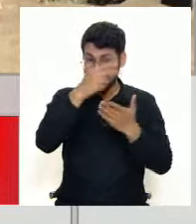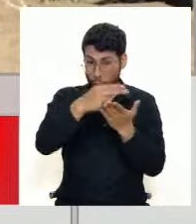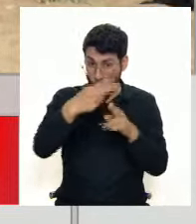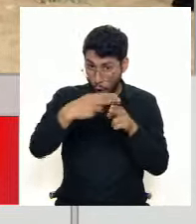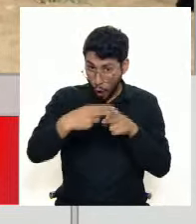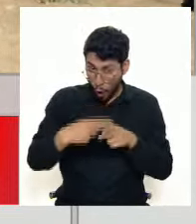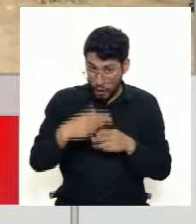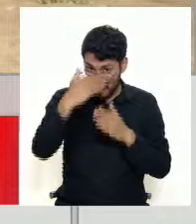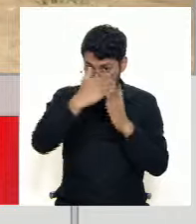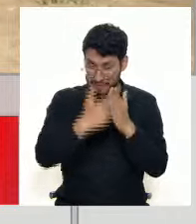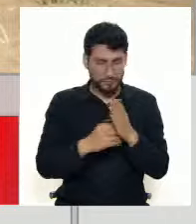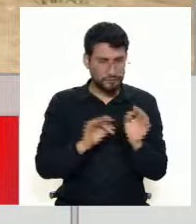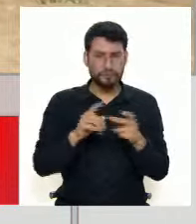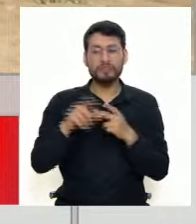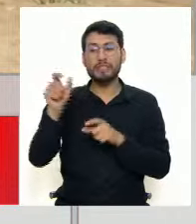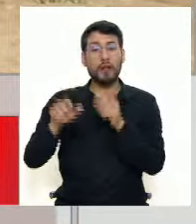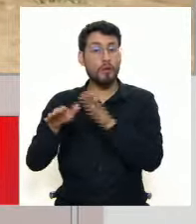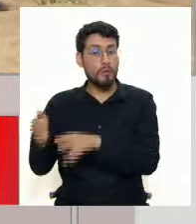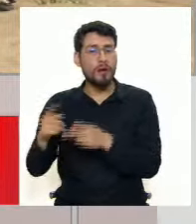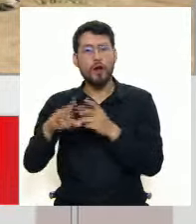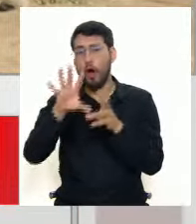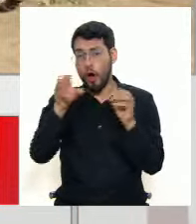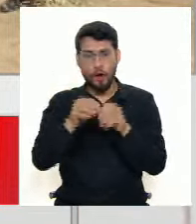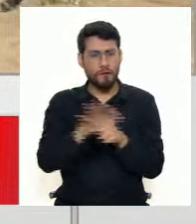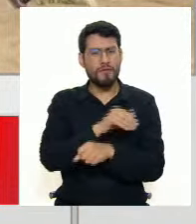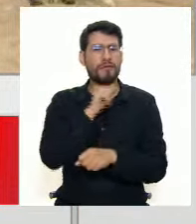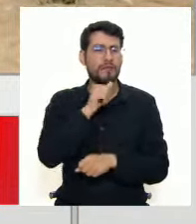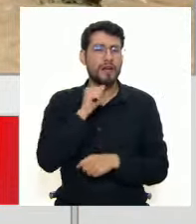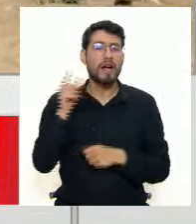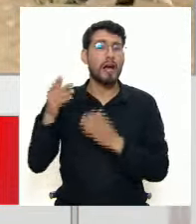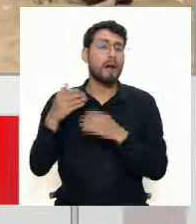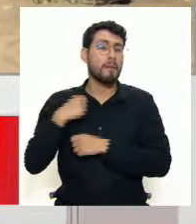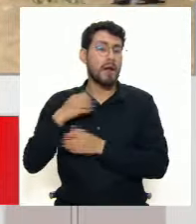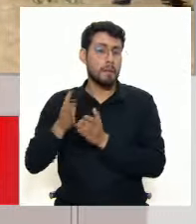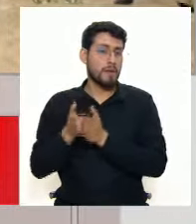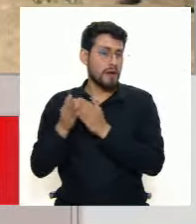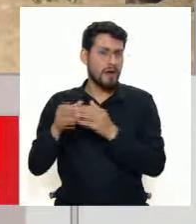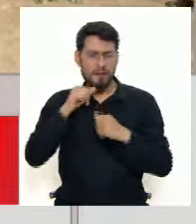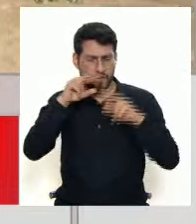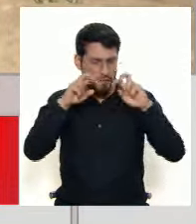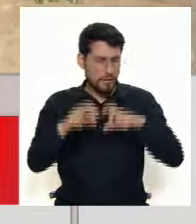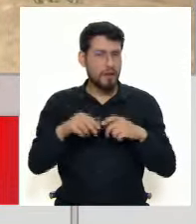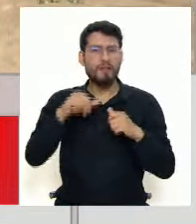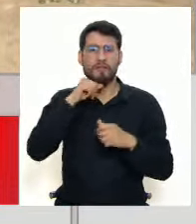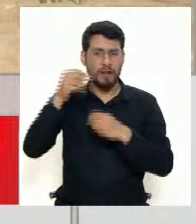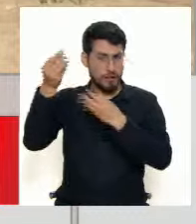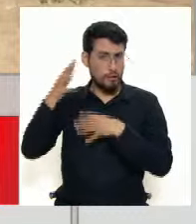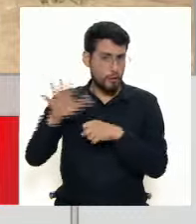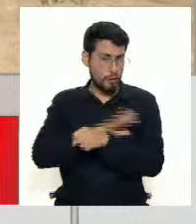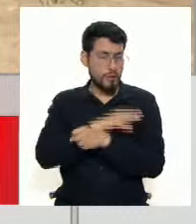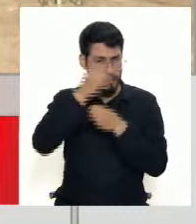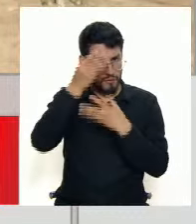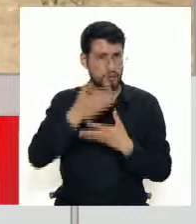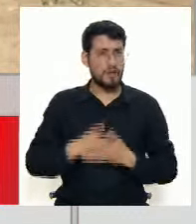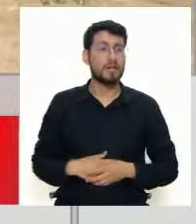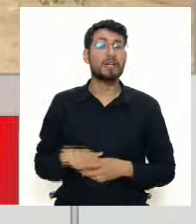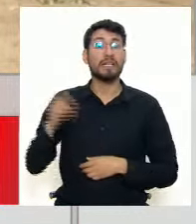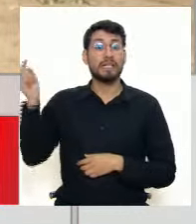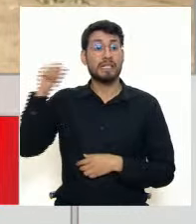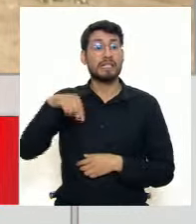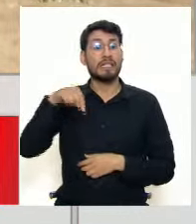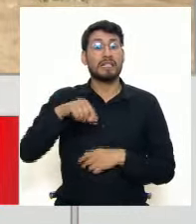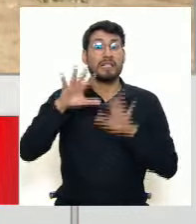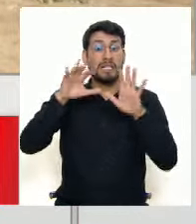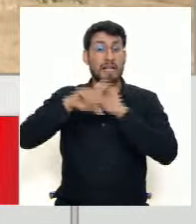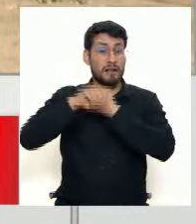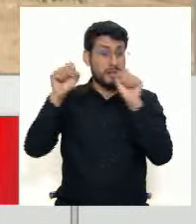exacta, ni de fallecidos ni de docentes en total. Por parte de la Marina, al menos todavía no hemos recibido esa información. Ellos llegaban a las 10